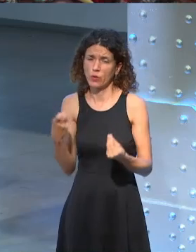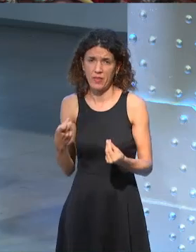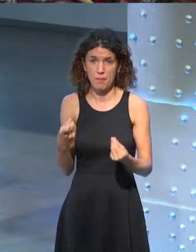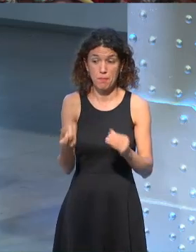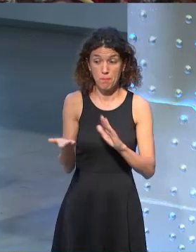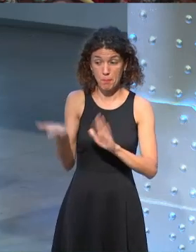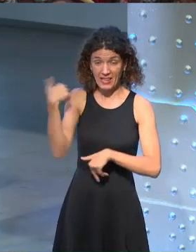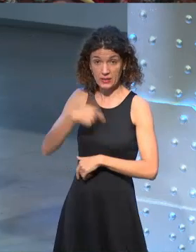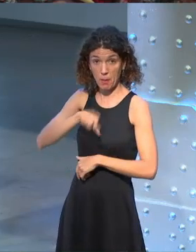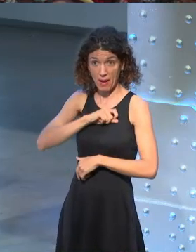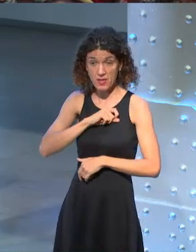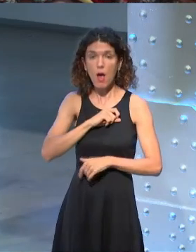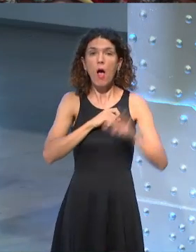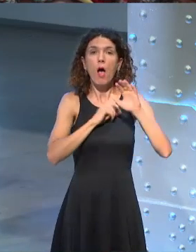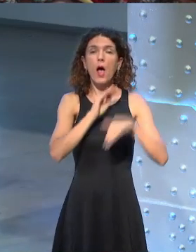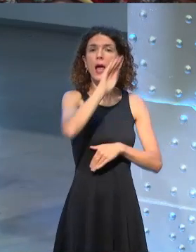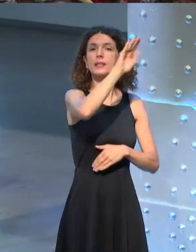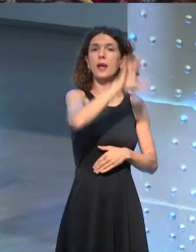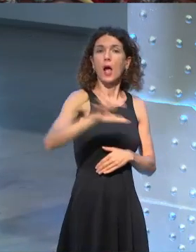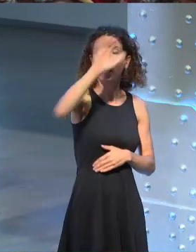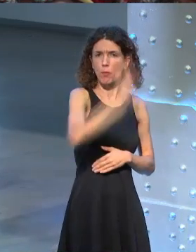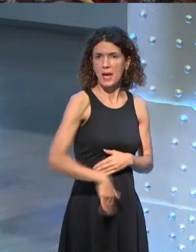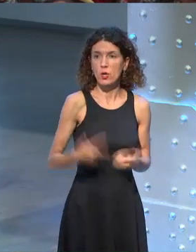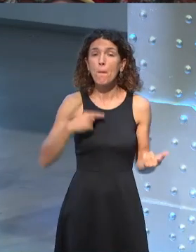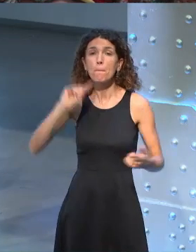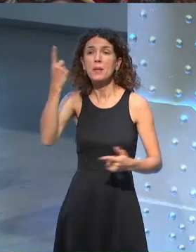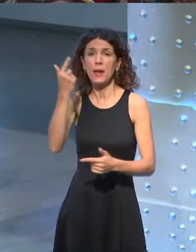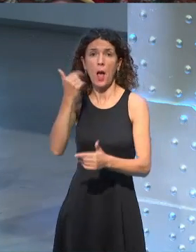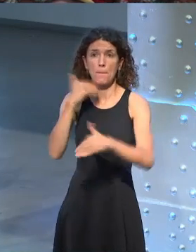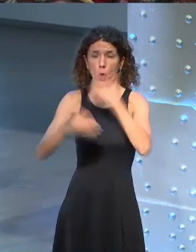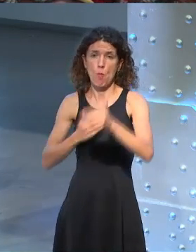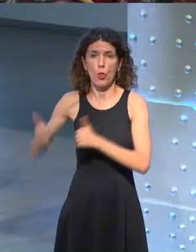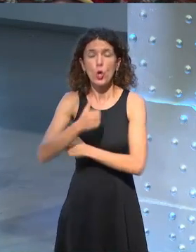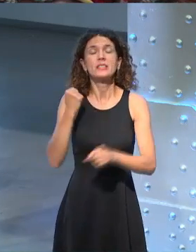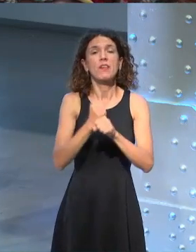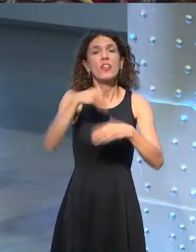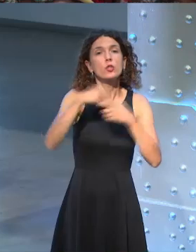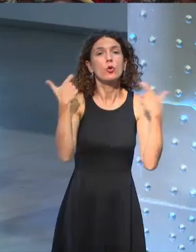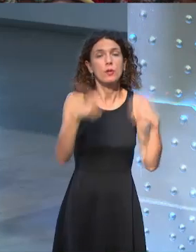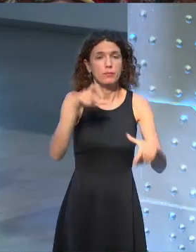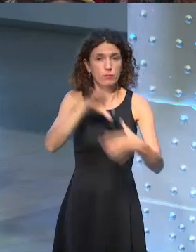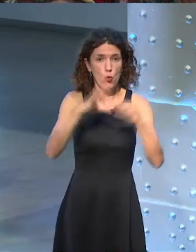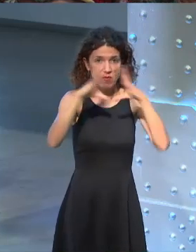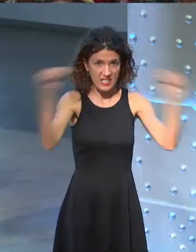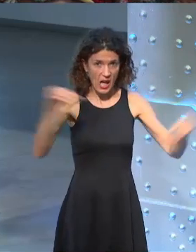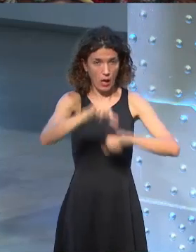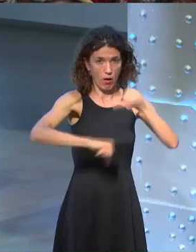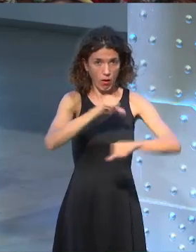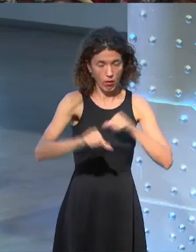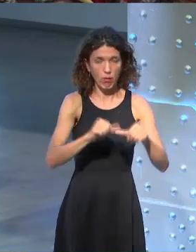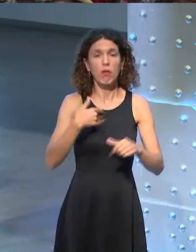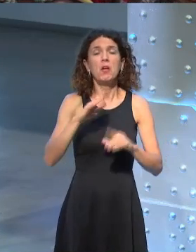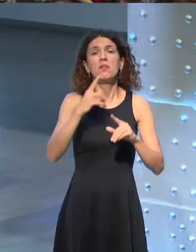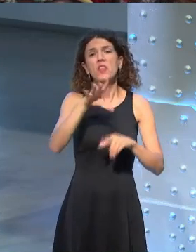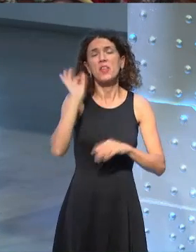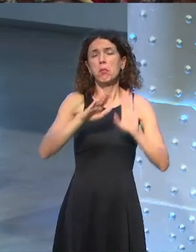en España que en el extranjero. Era la primera de mi promoción, estaba trabajando en el departamento de ingeniería química en la universidad y decidí irme